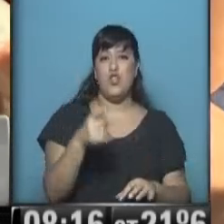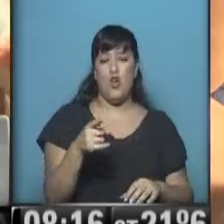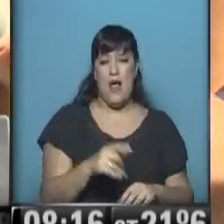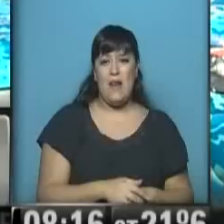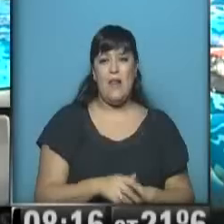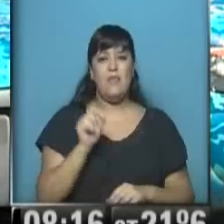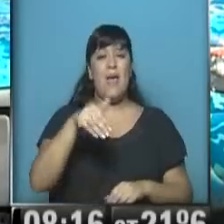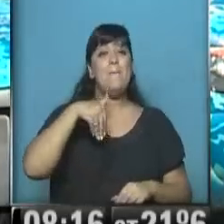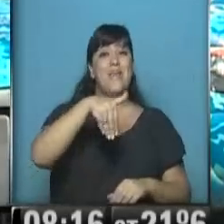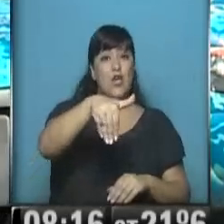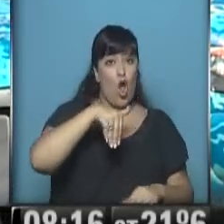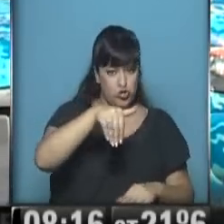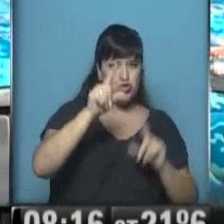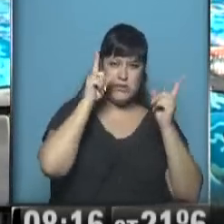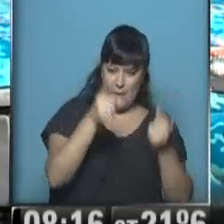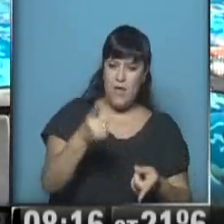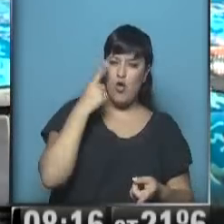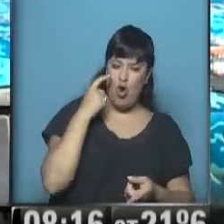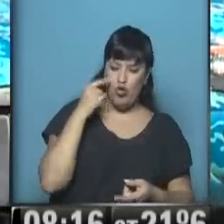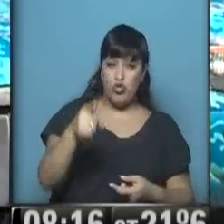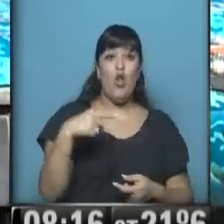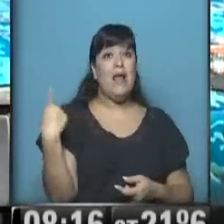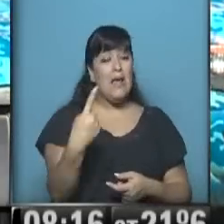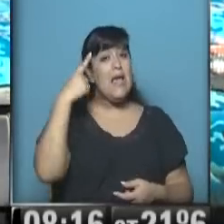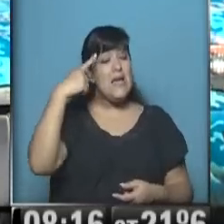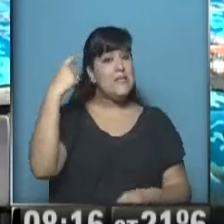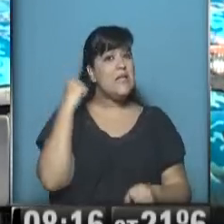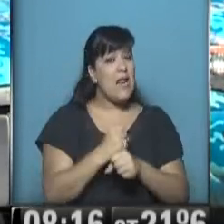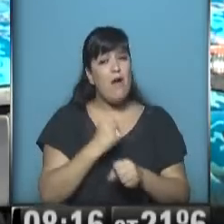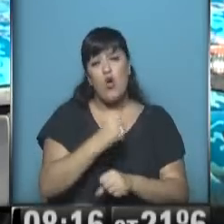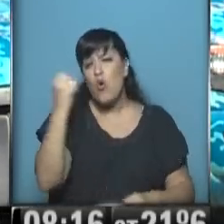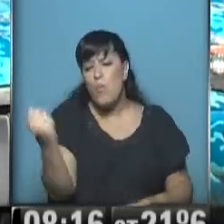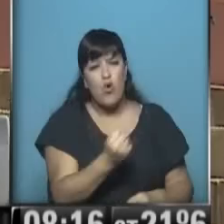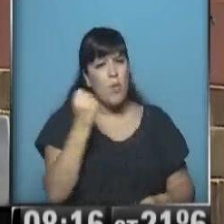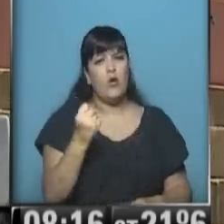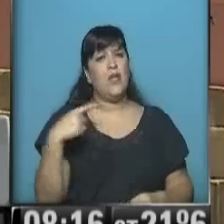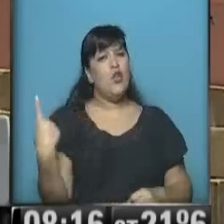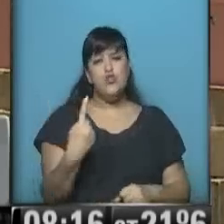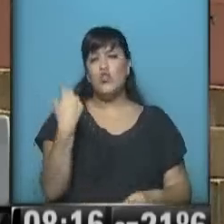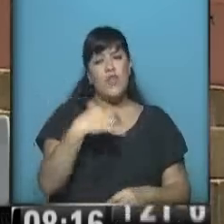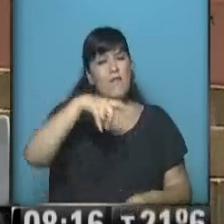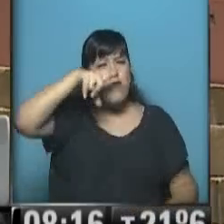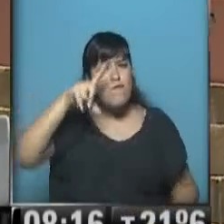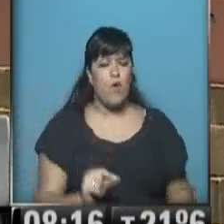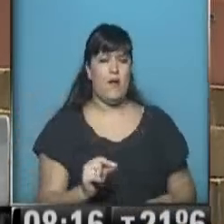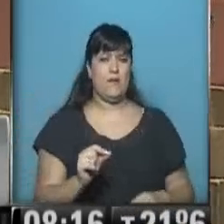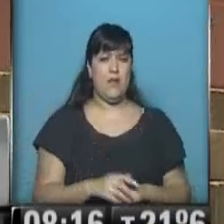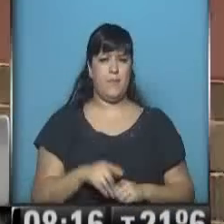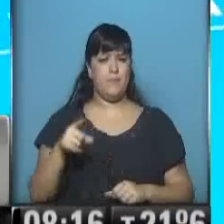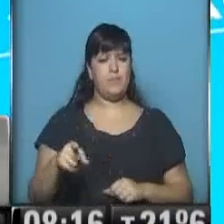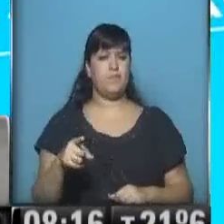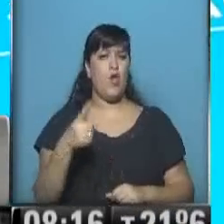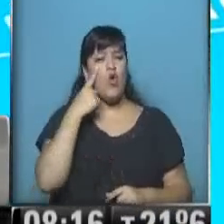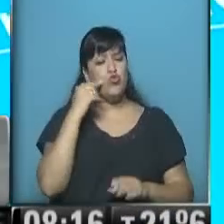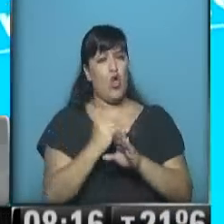de micros, de pasajeros. Creemos que también esto es una tarea muy importante y que tenemos que intensificar todos los